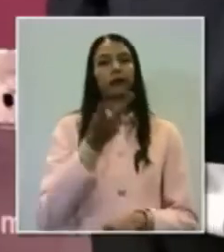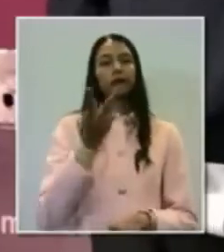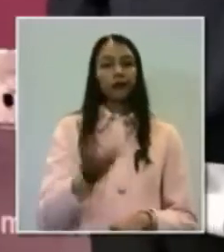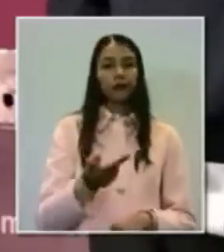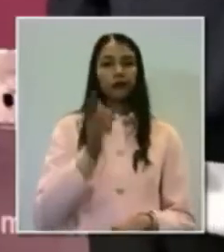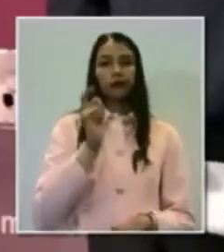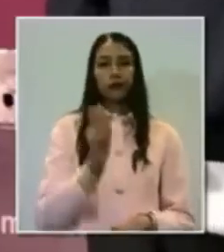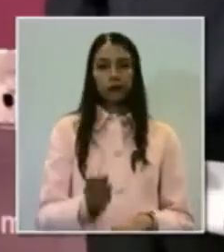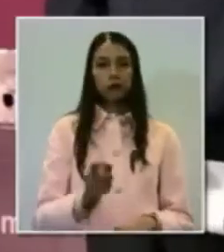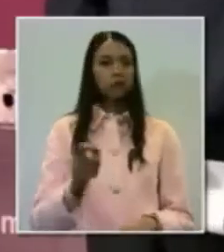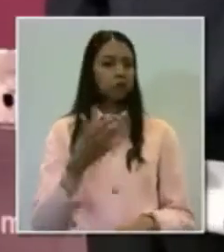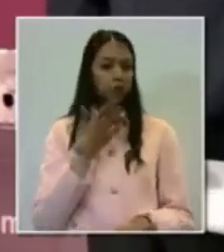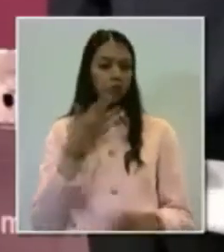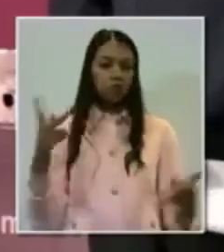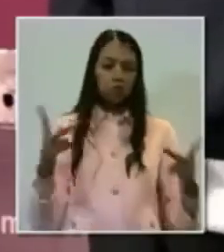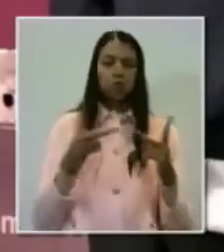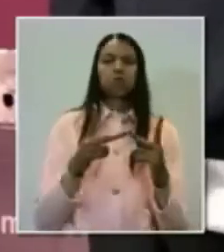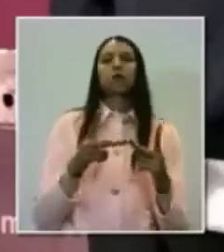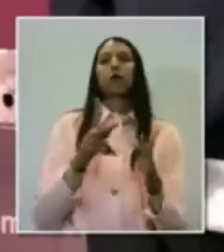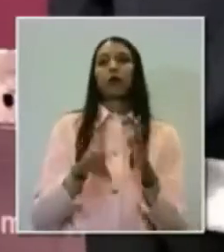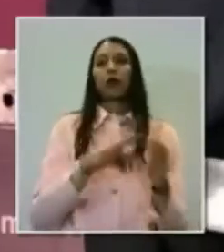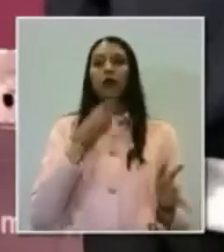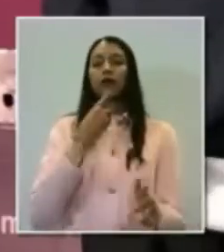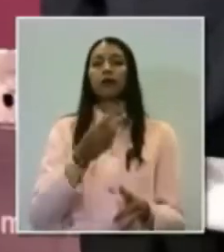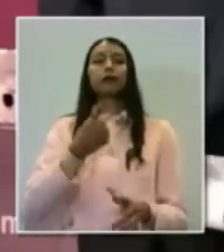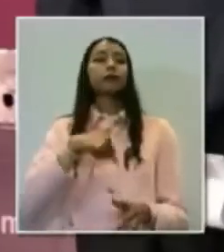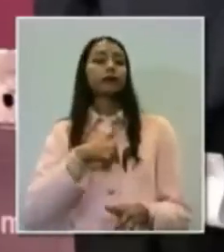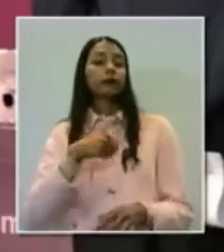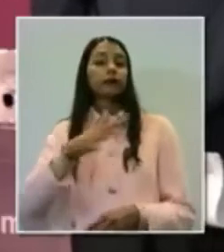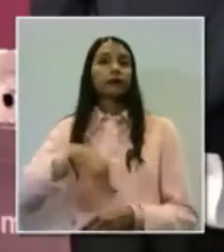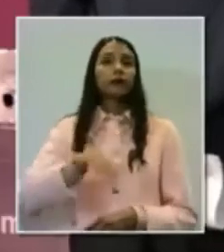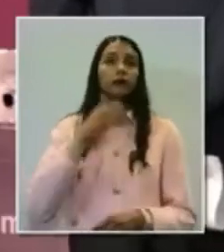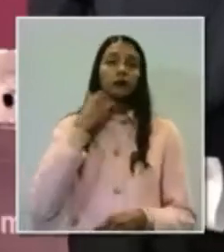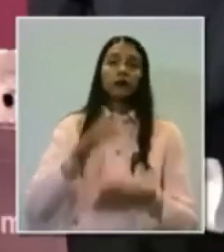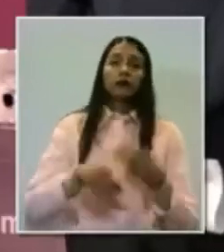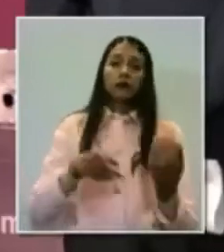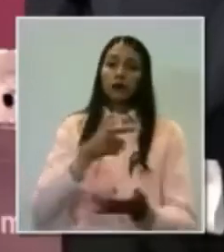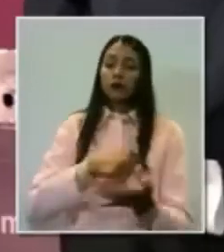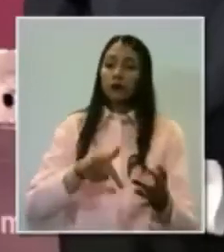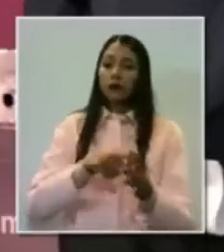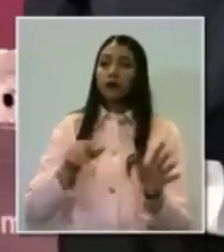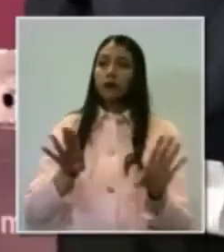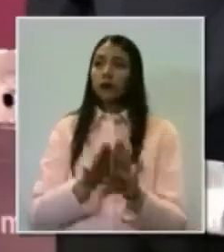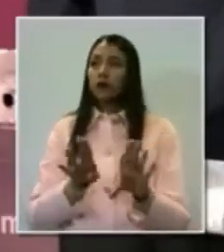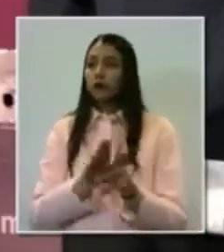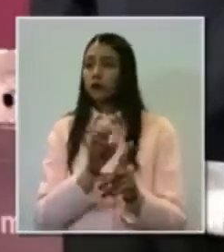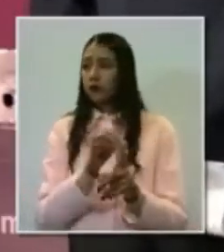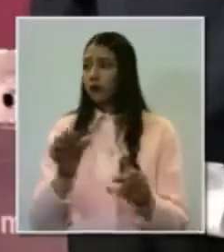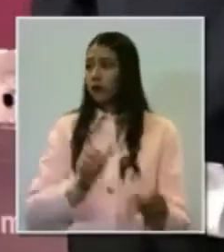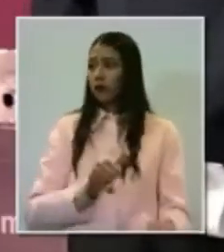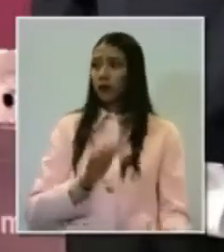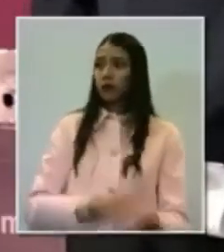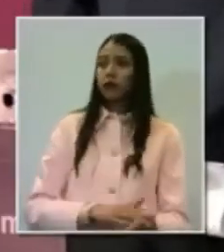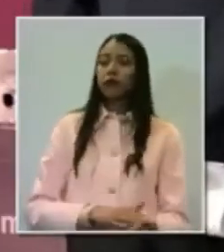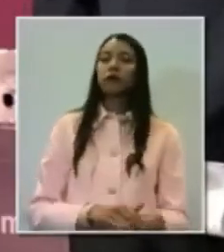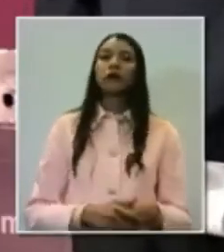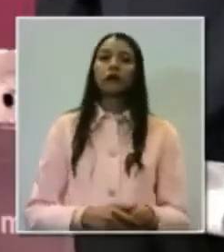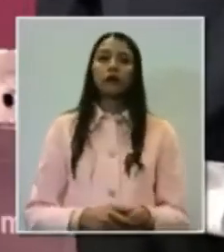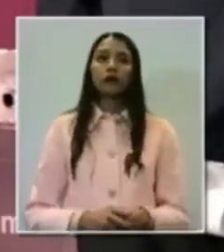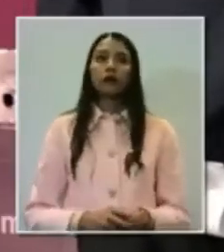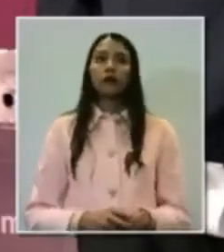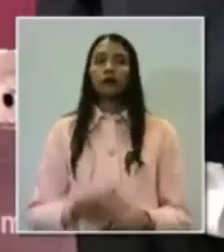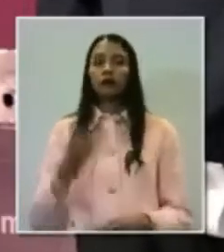que es muy ad hoc, lo que volvemos a señalar es que nosotros buscamos todos los espacios a través del reordenamiento administrativo,